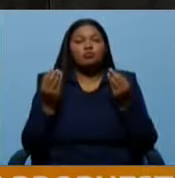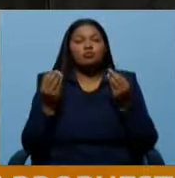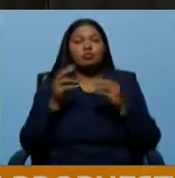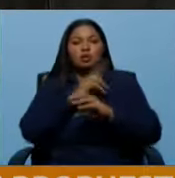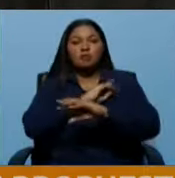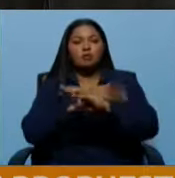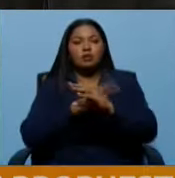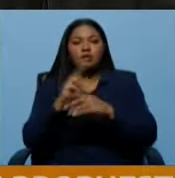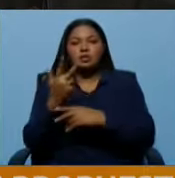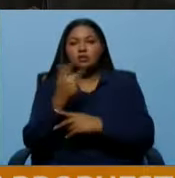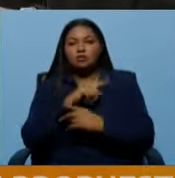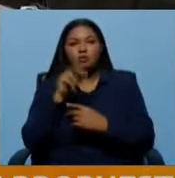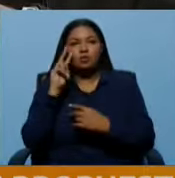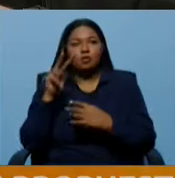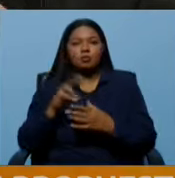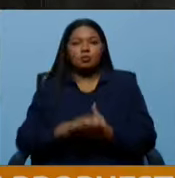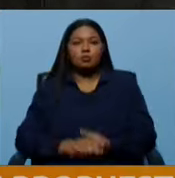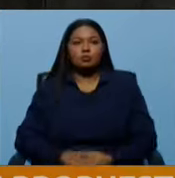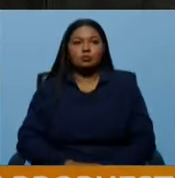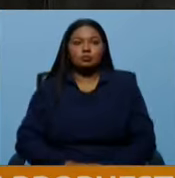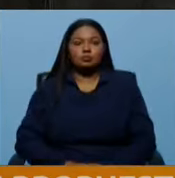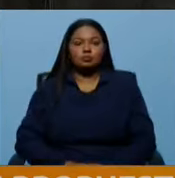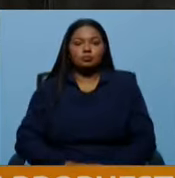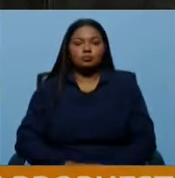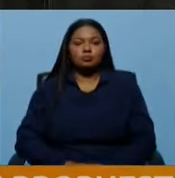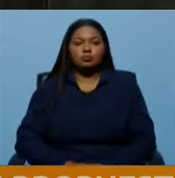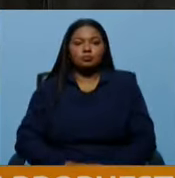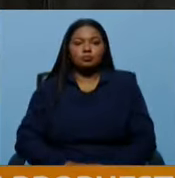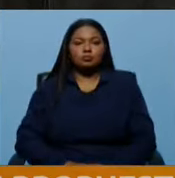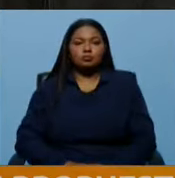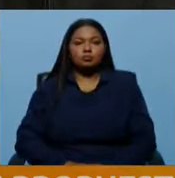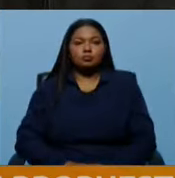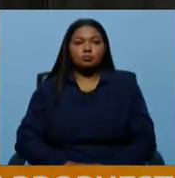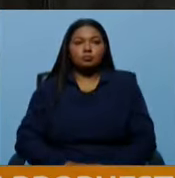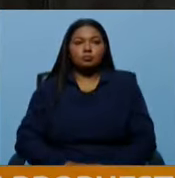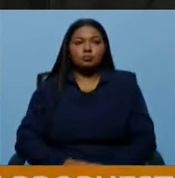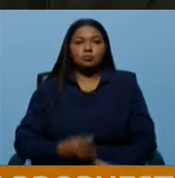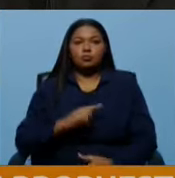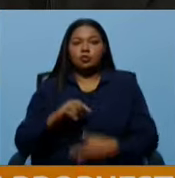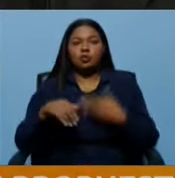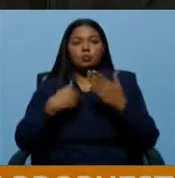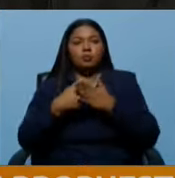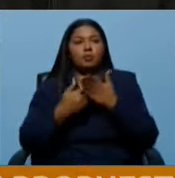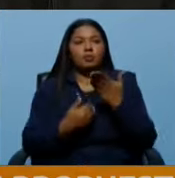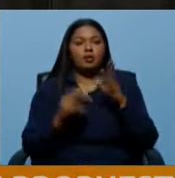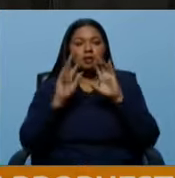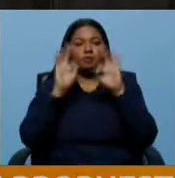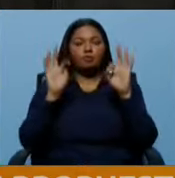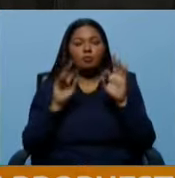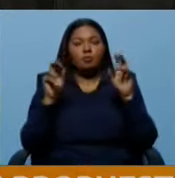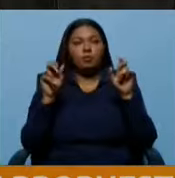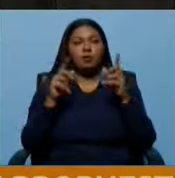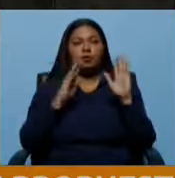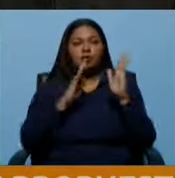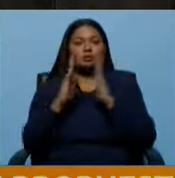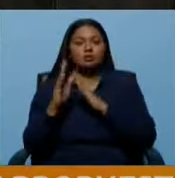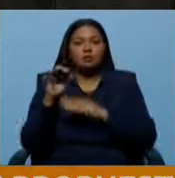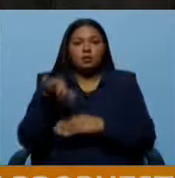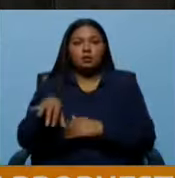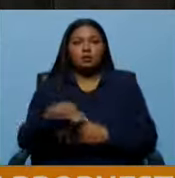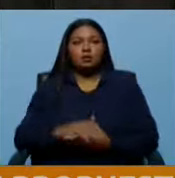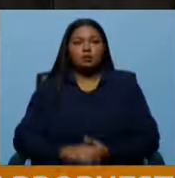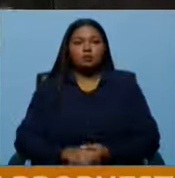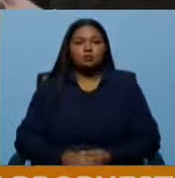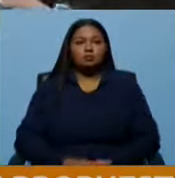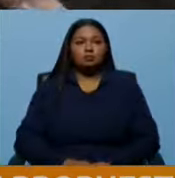tiene que ver con una propuesta sobre el cambio y la forma nueva de organización del Estado. Tres documentos